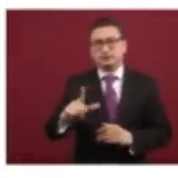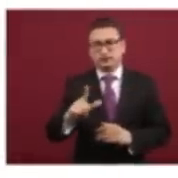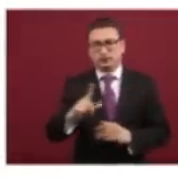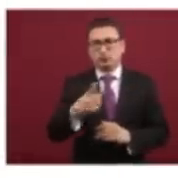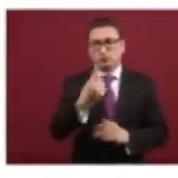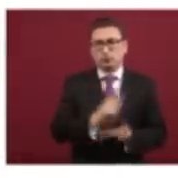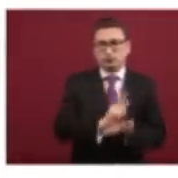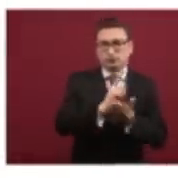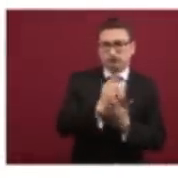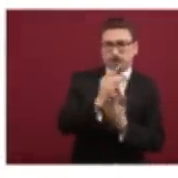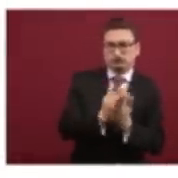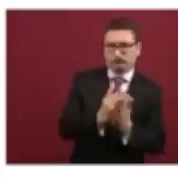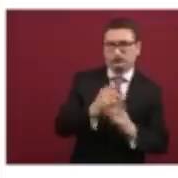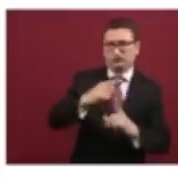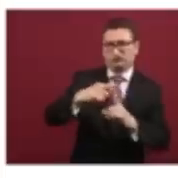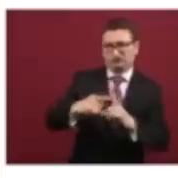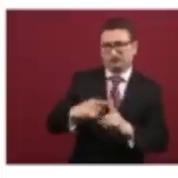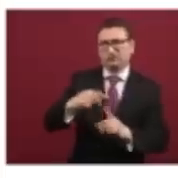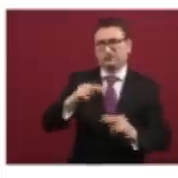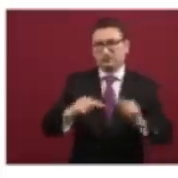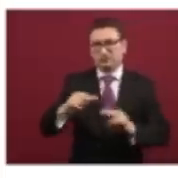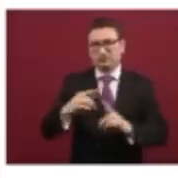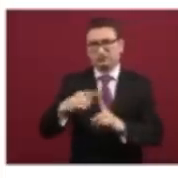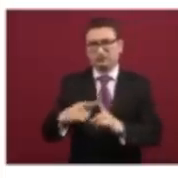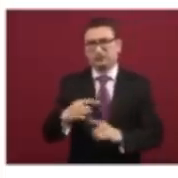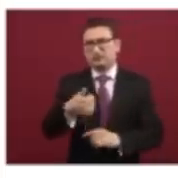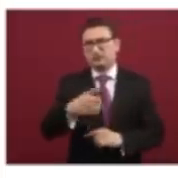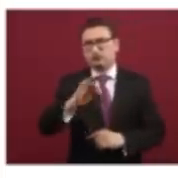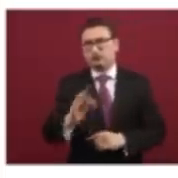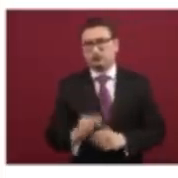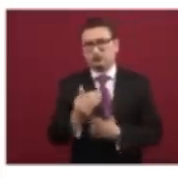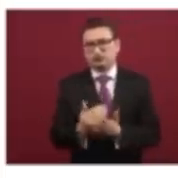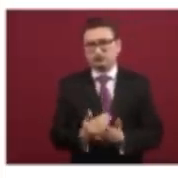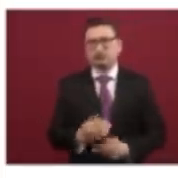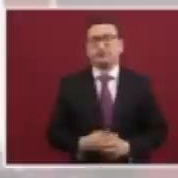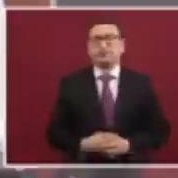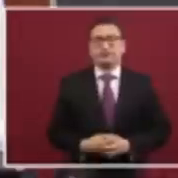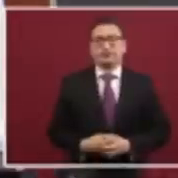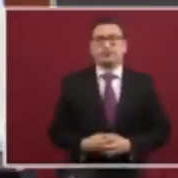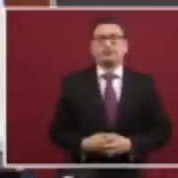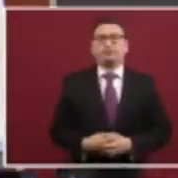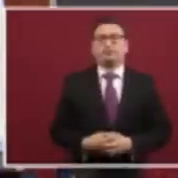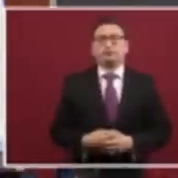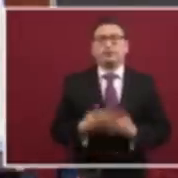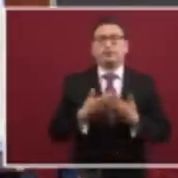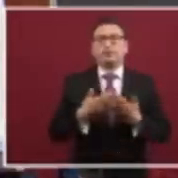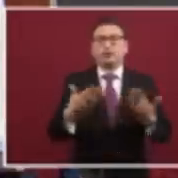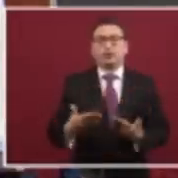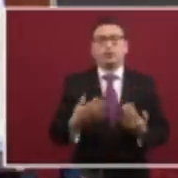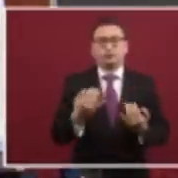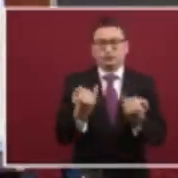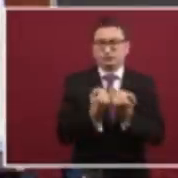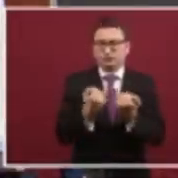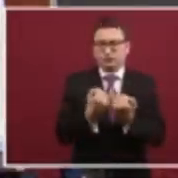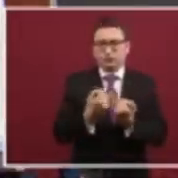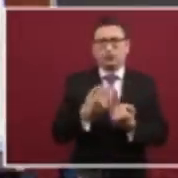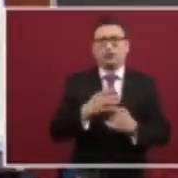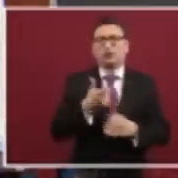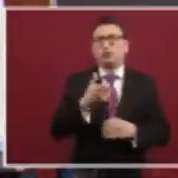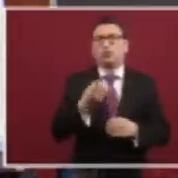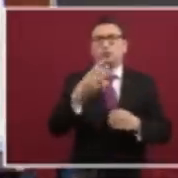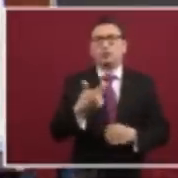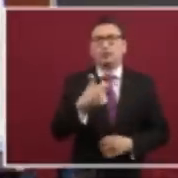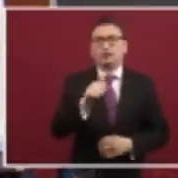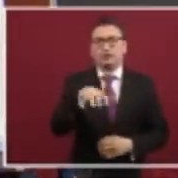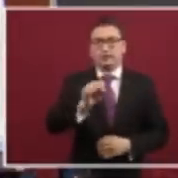por cada litro, un 6% menos. Y nos vamos ahora al quién es quién en el precio del gas